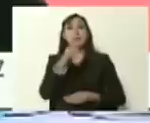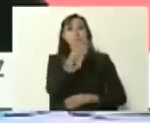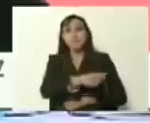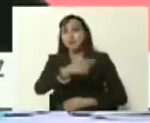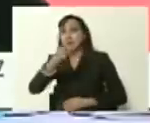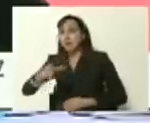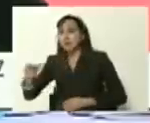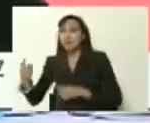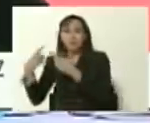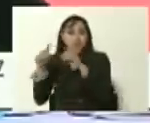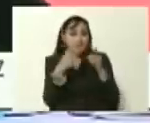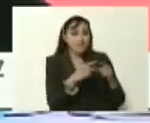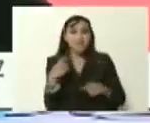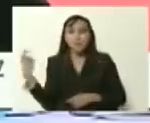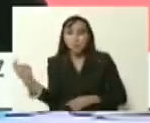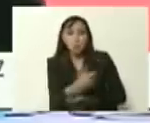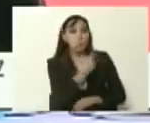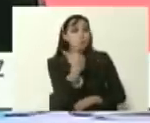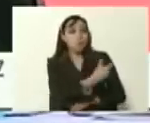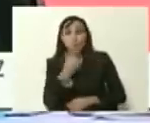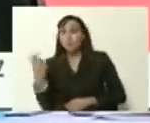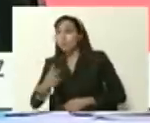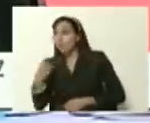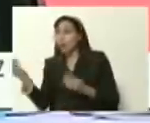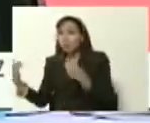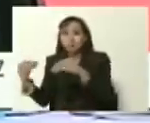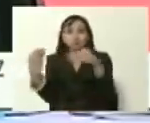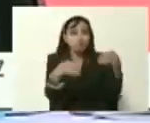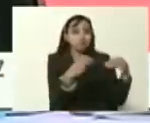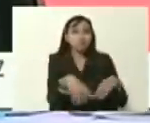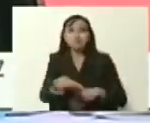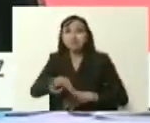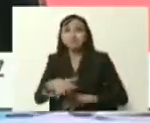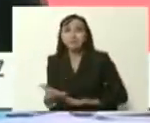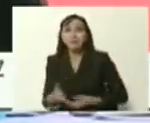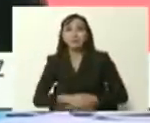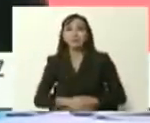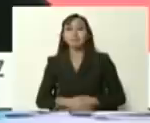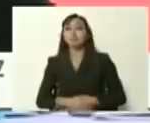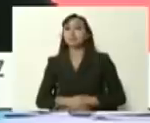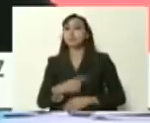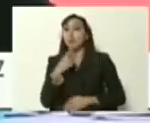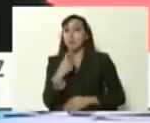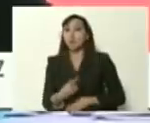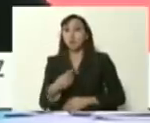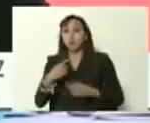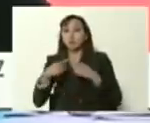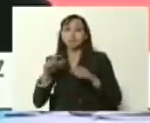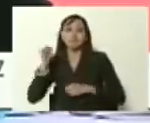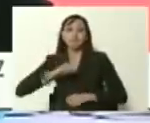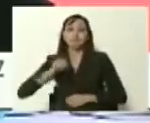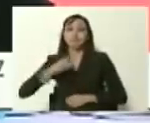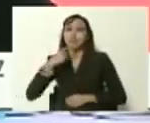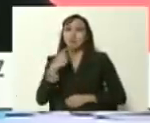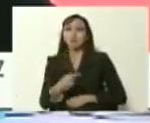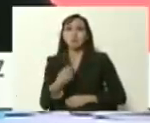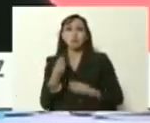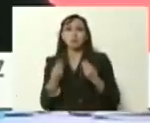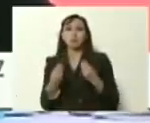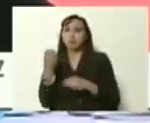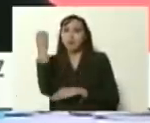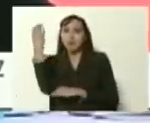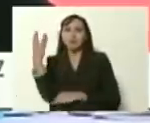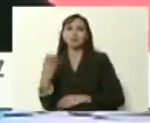desde la diferencia y buscar dónde están los acuerdos. Ya nos hemos dicho mucho en qué somos diferentes. Ya nos hemos dicho